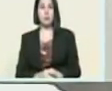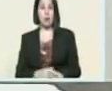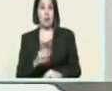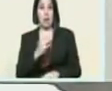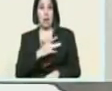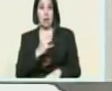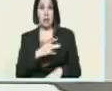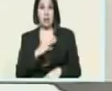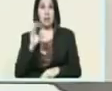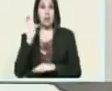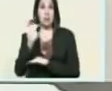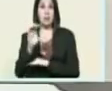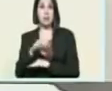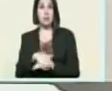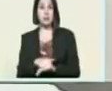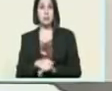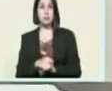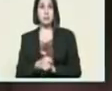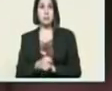del carnet de la patria.